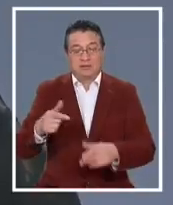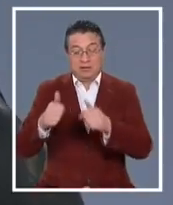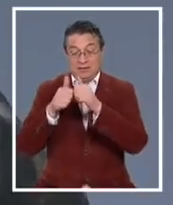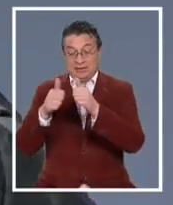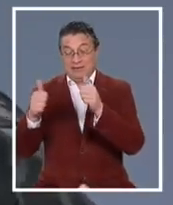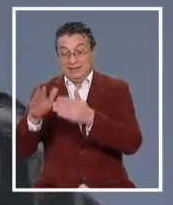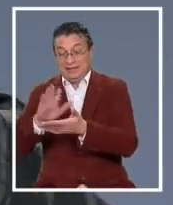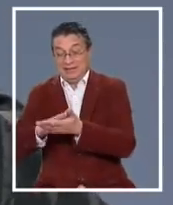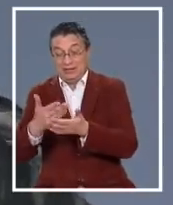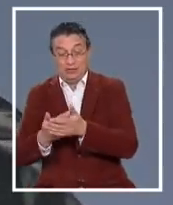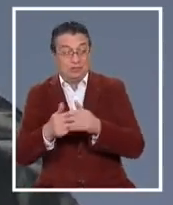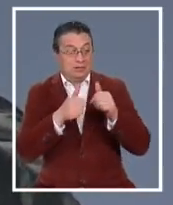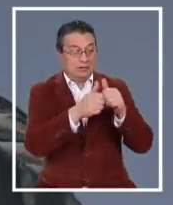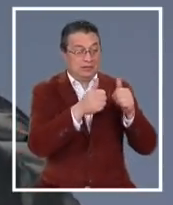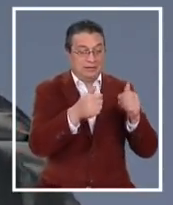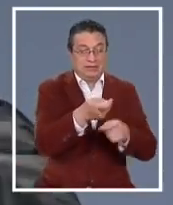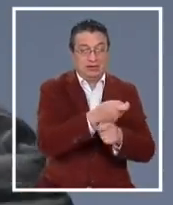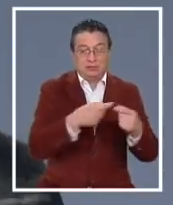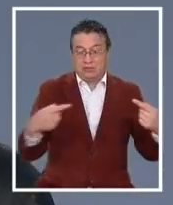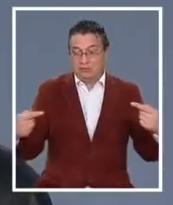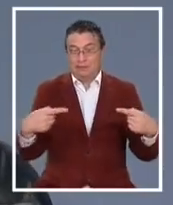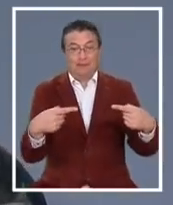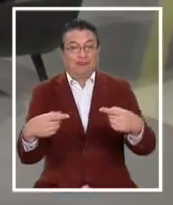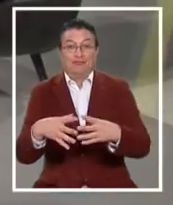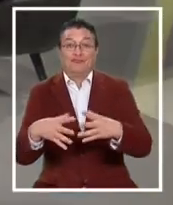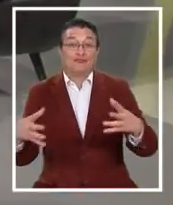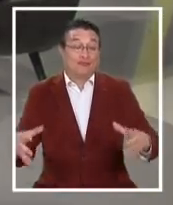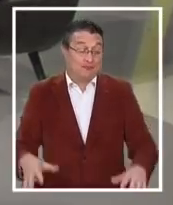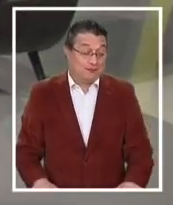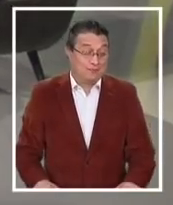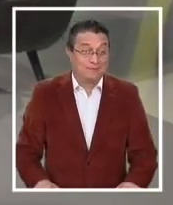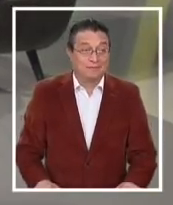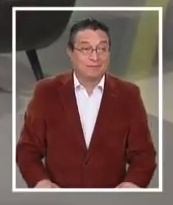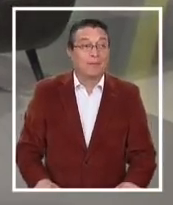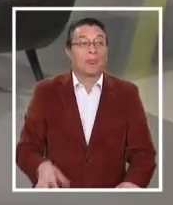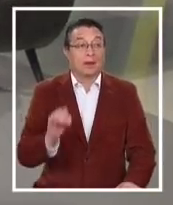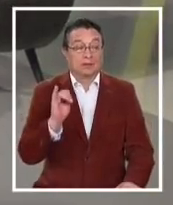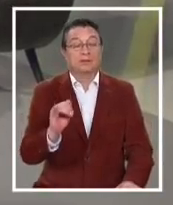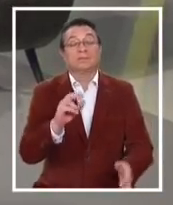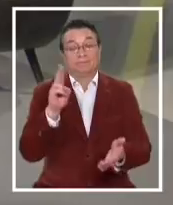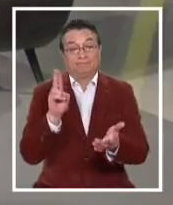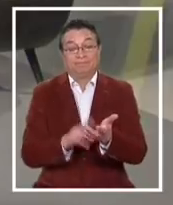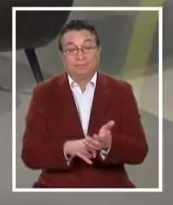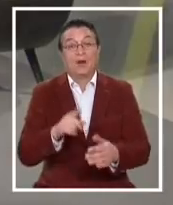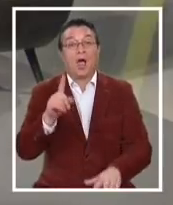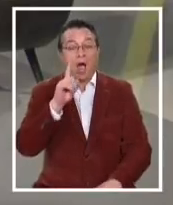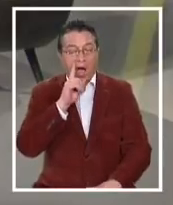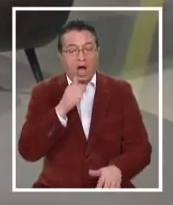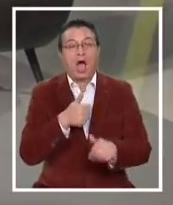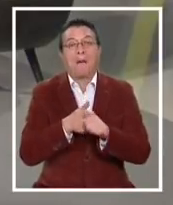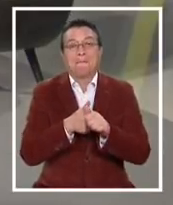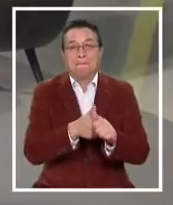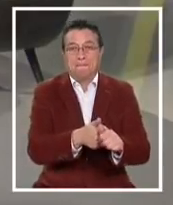autoridad sanitaria y la autoridad económica. Luz. Yo creo que definitivamente hay una presión no solamente del gobierno,